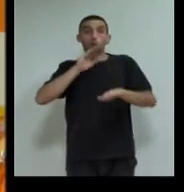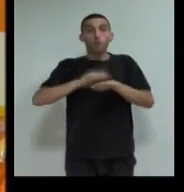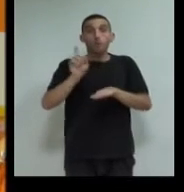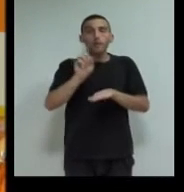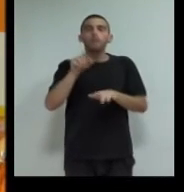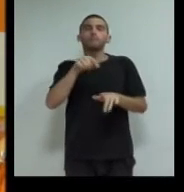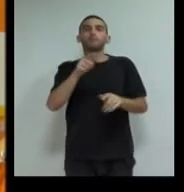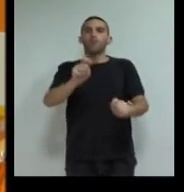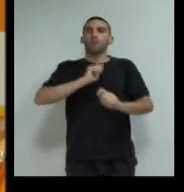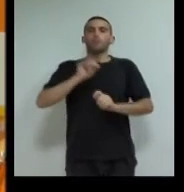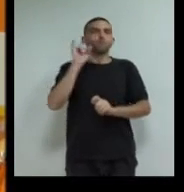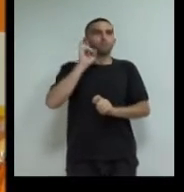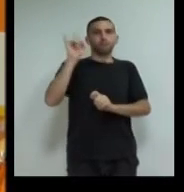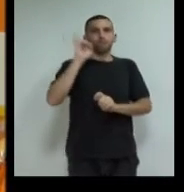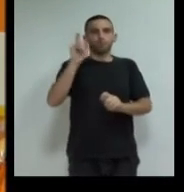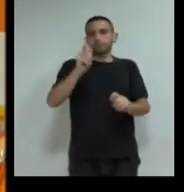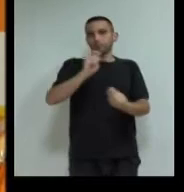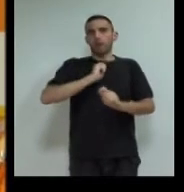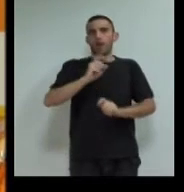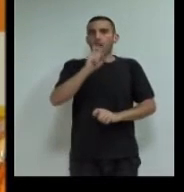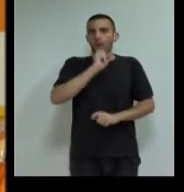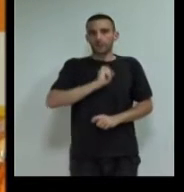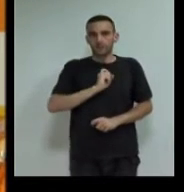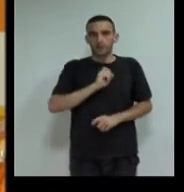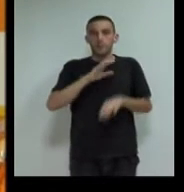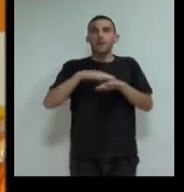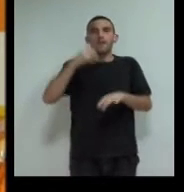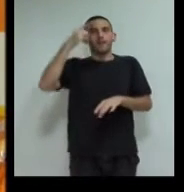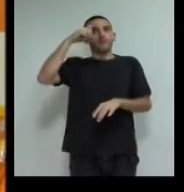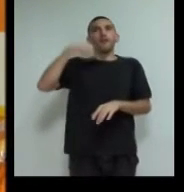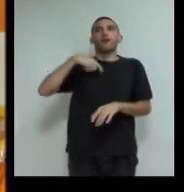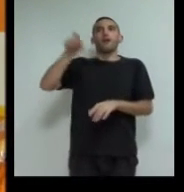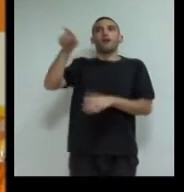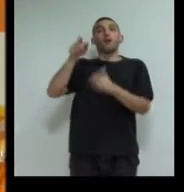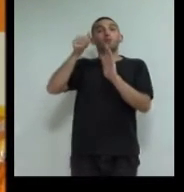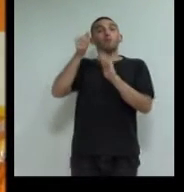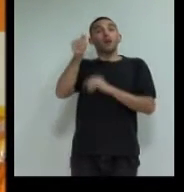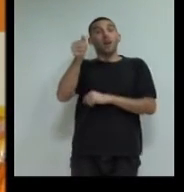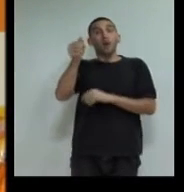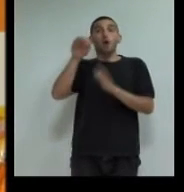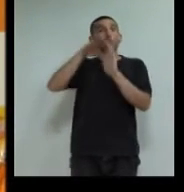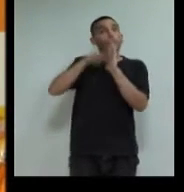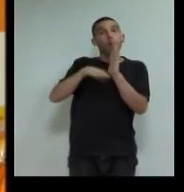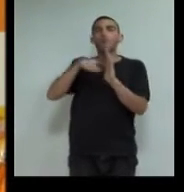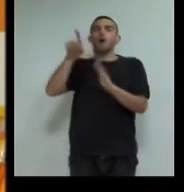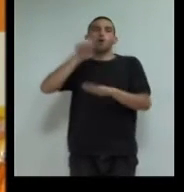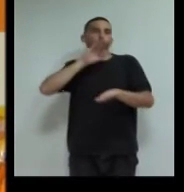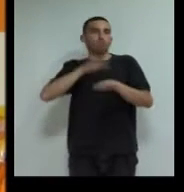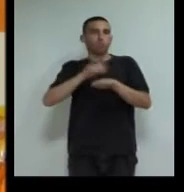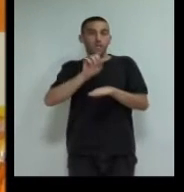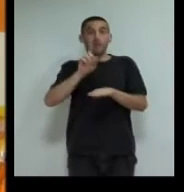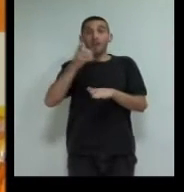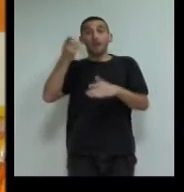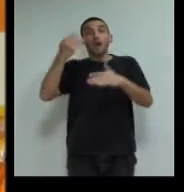una alarma para saber que lo está incumpliendo, y ese múltiples es almacenado